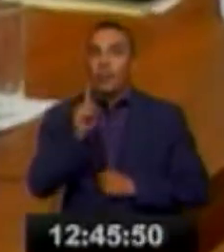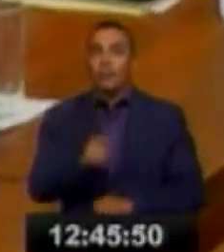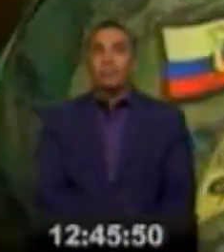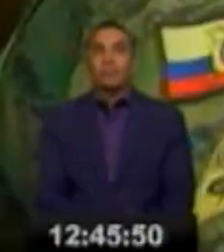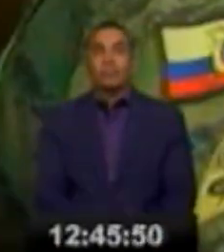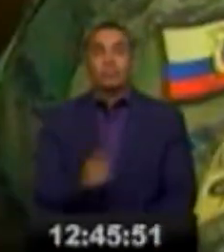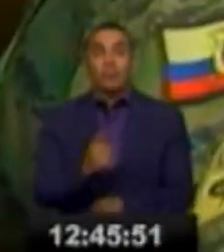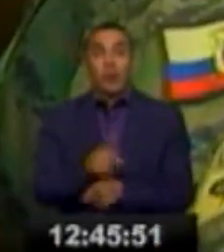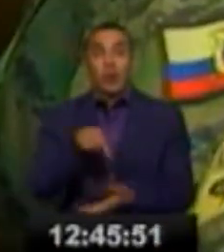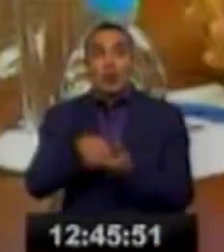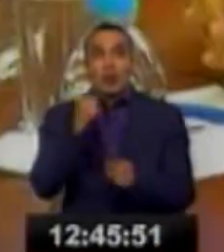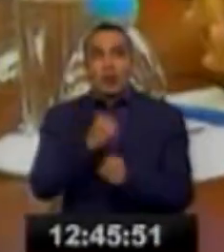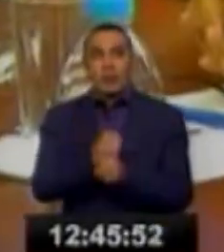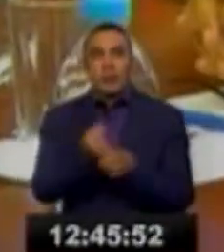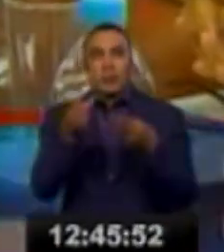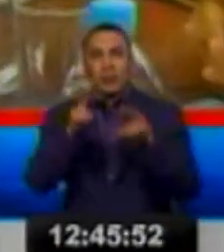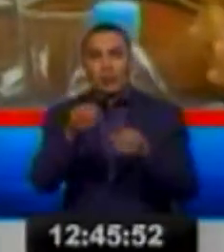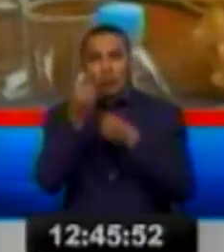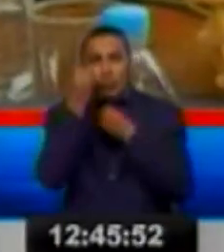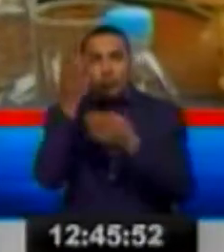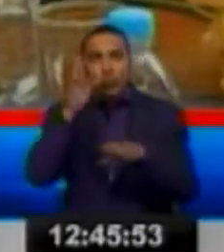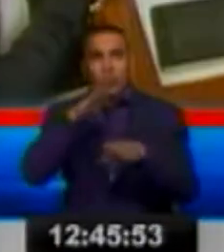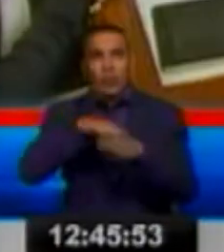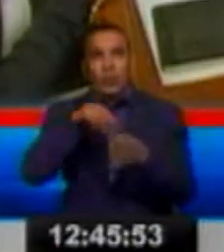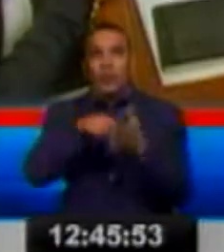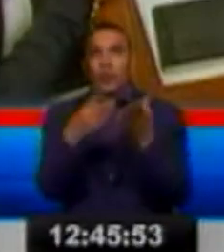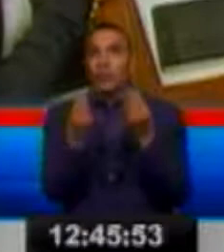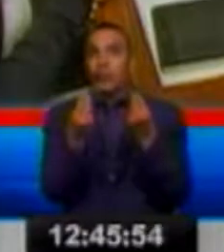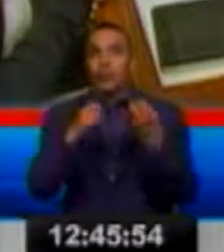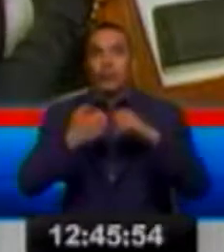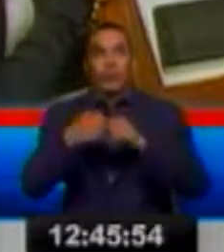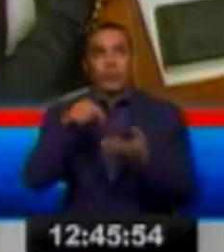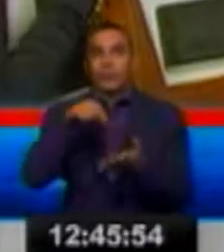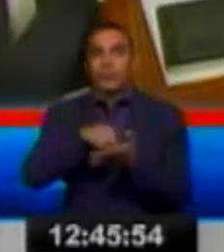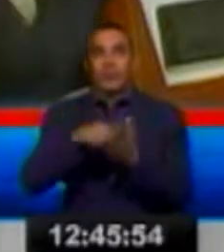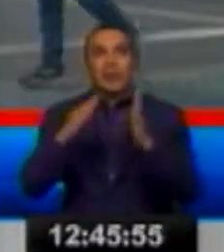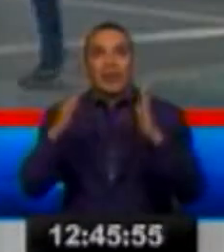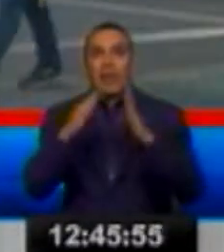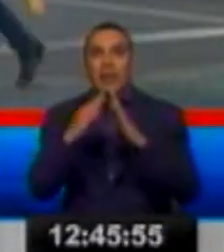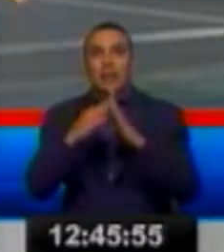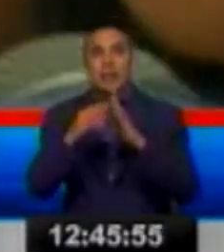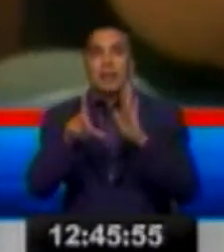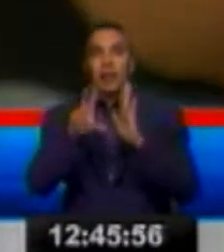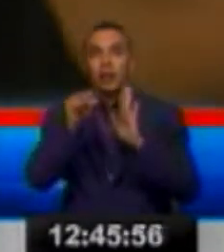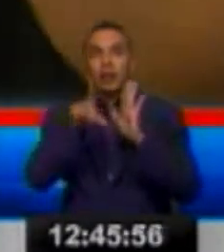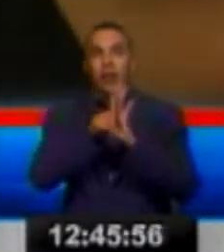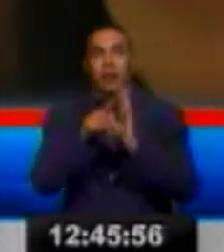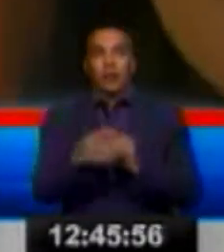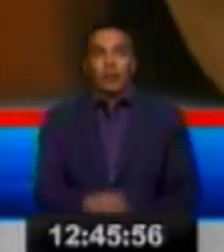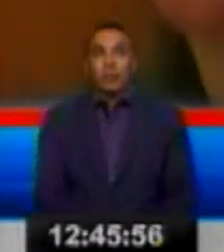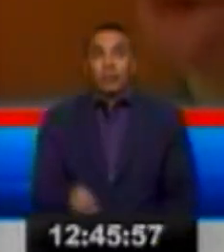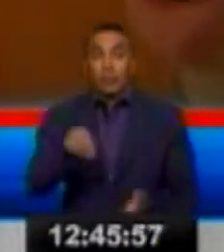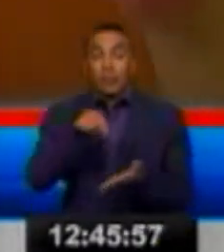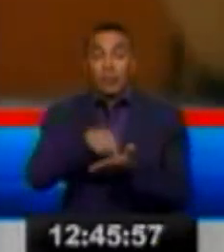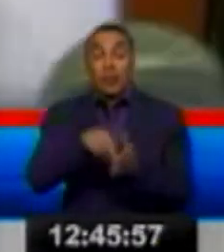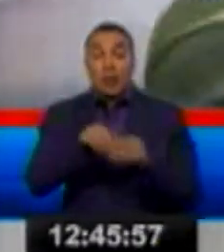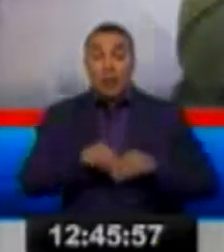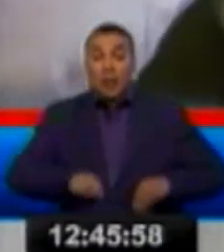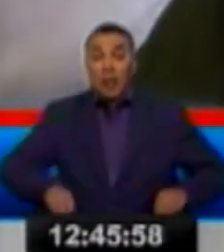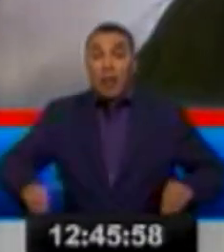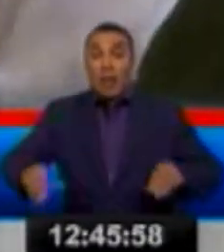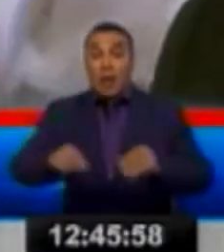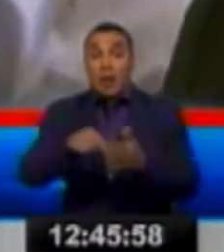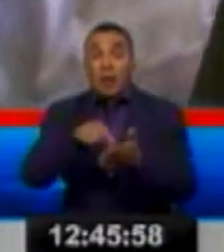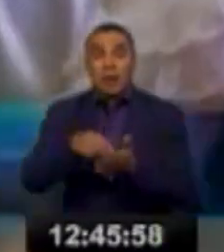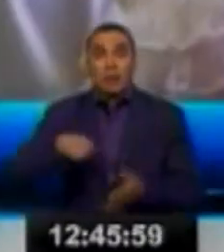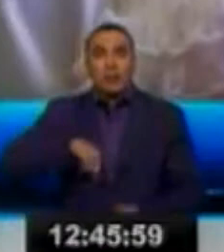que emitieron un informe sobre la crítica realidad de las invasiones. Dentro de los asentamientos humanos irregulares que